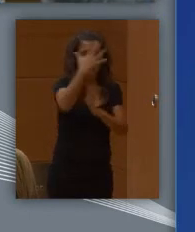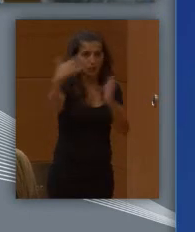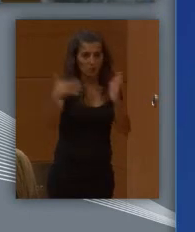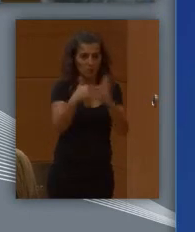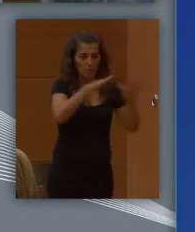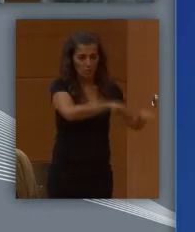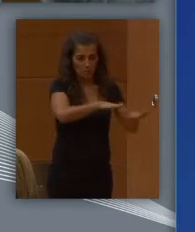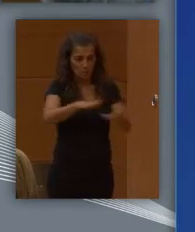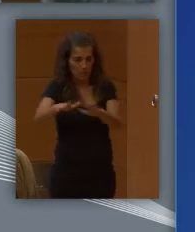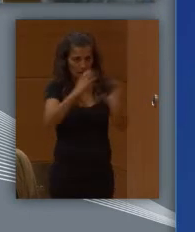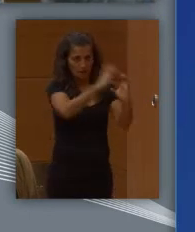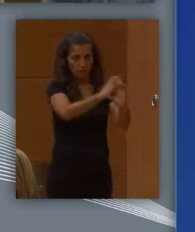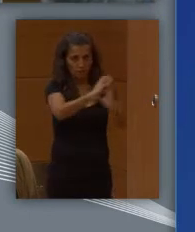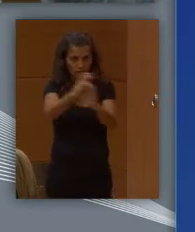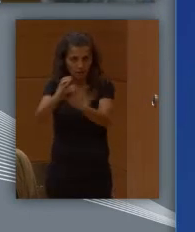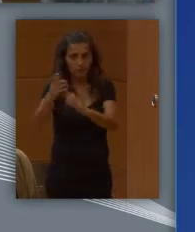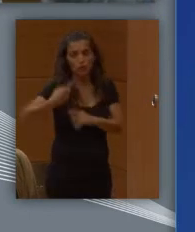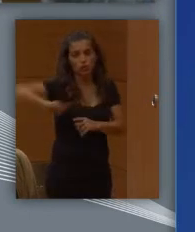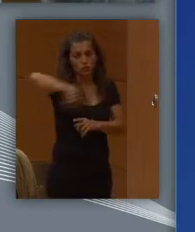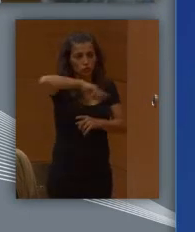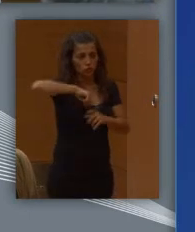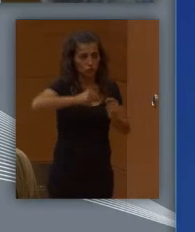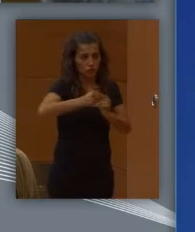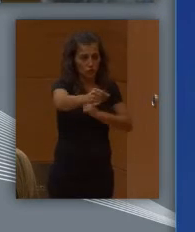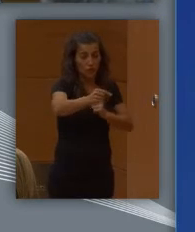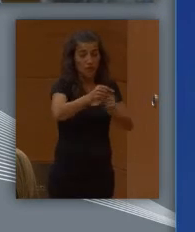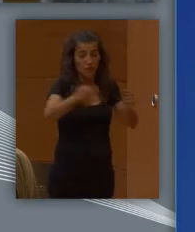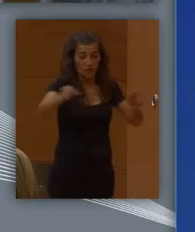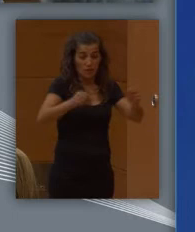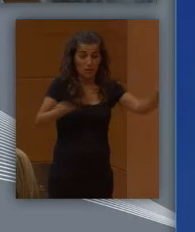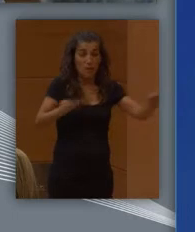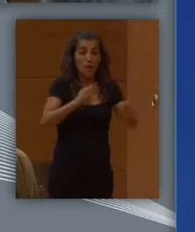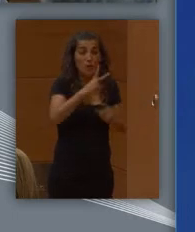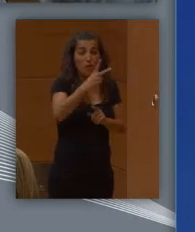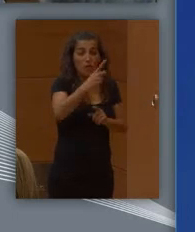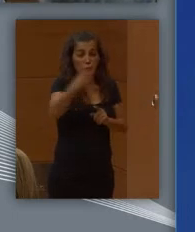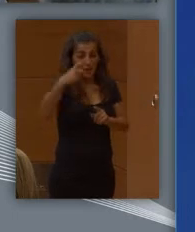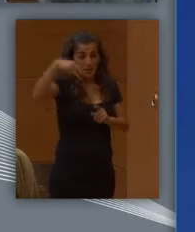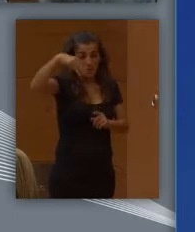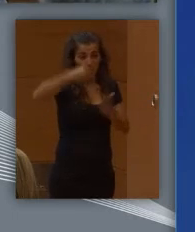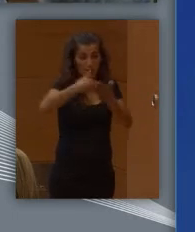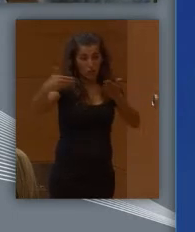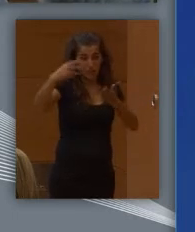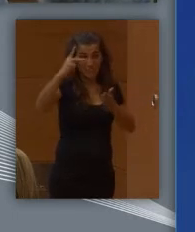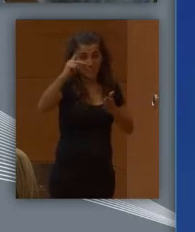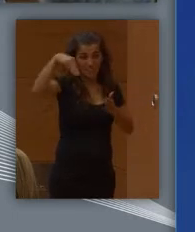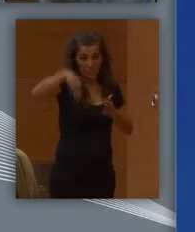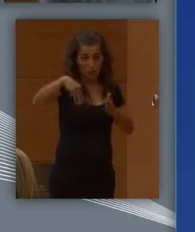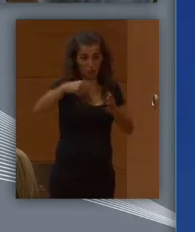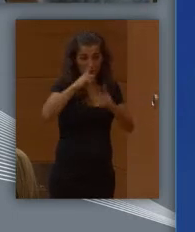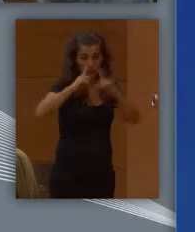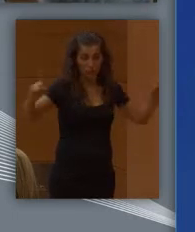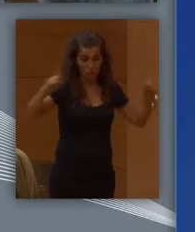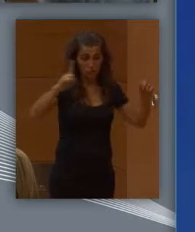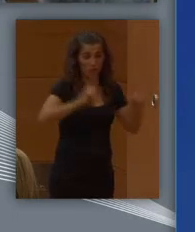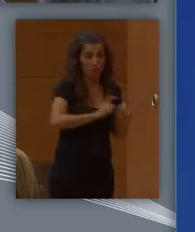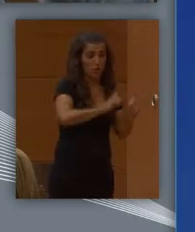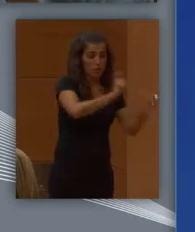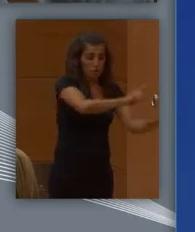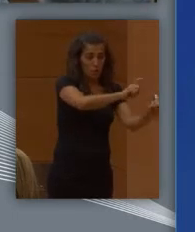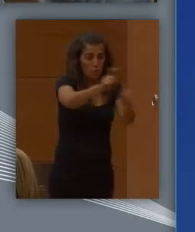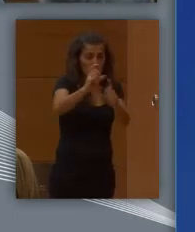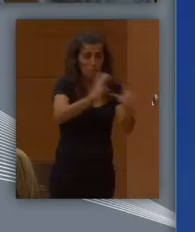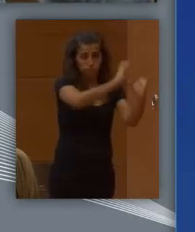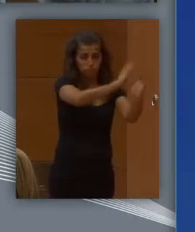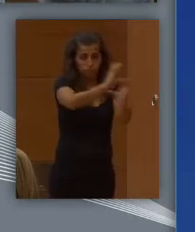paradas, recorremos cerca de 100 millones de kilómetros al año y más de 400 millones de pasajeros transportamos